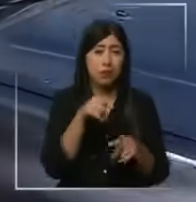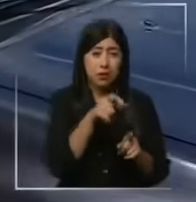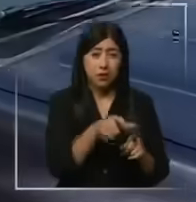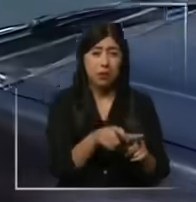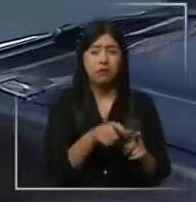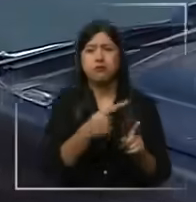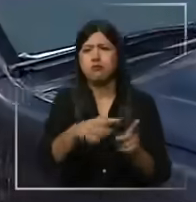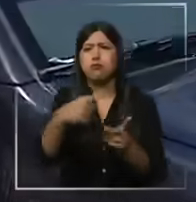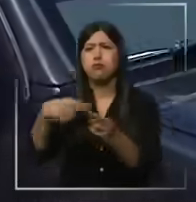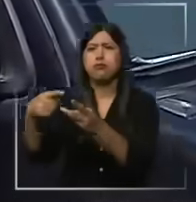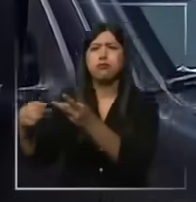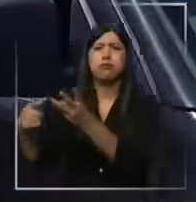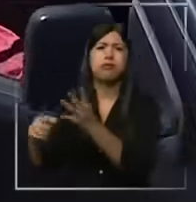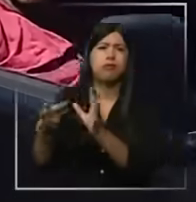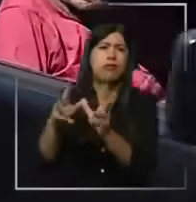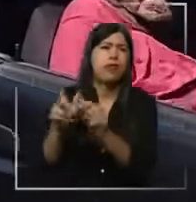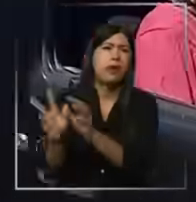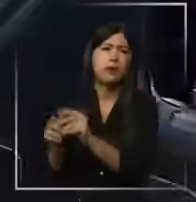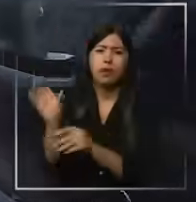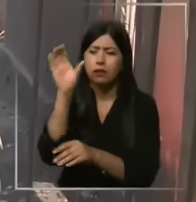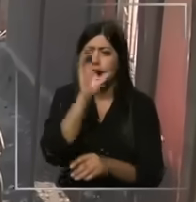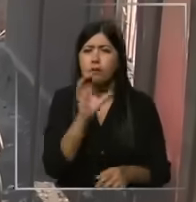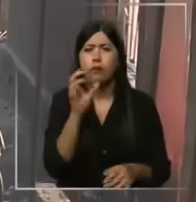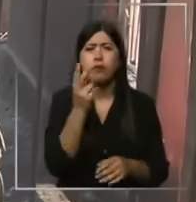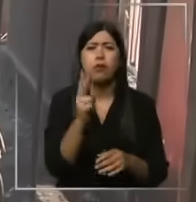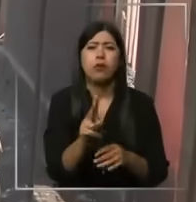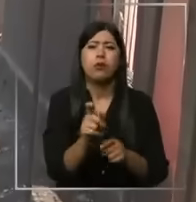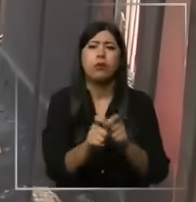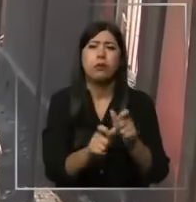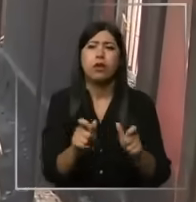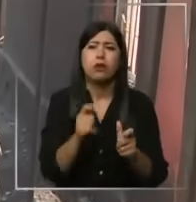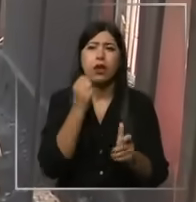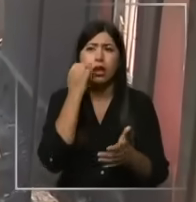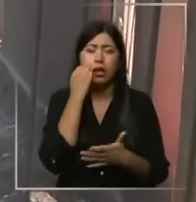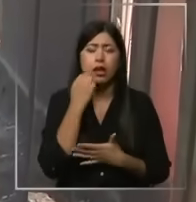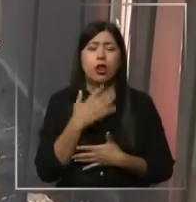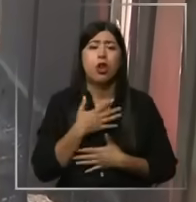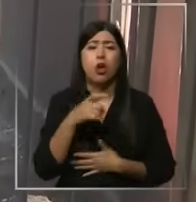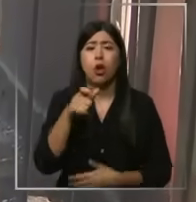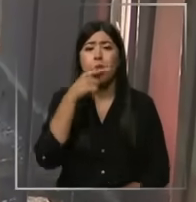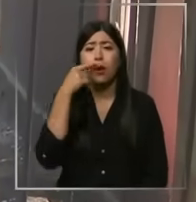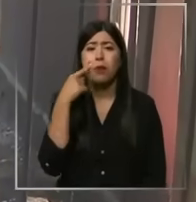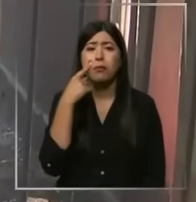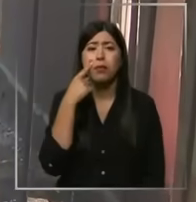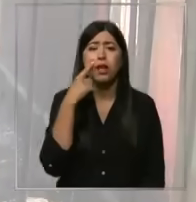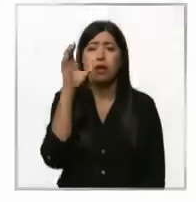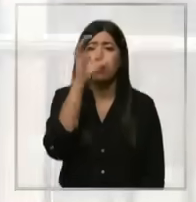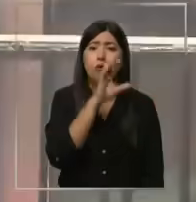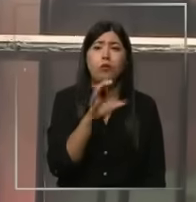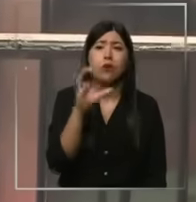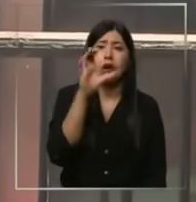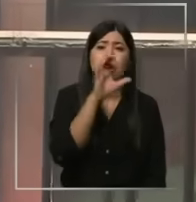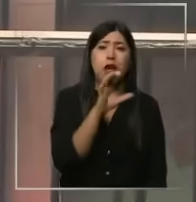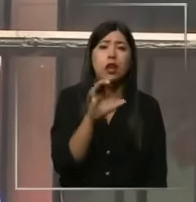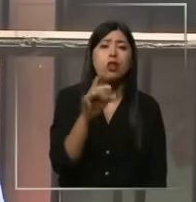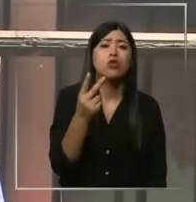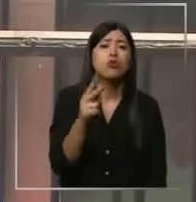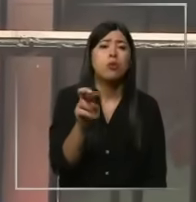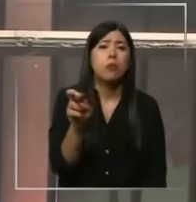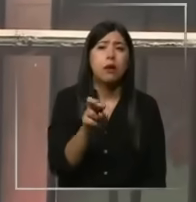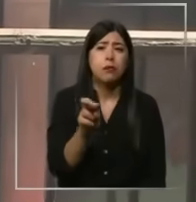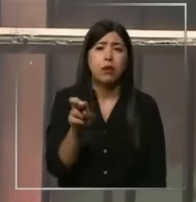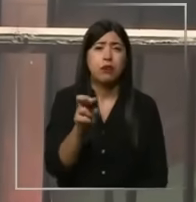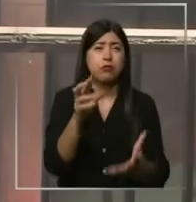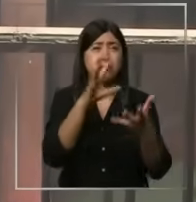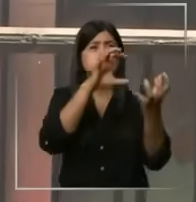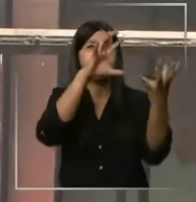de familias las que buscan a sus seres queridos. Marco Lobos intenta encontrar a su padre. En cosa de minutos, la nube